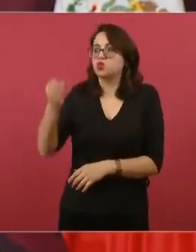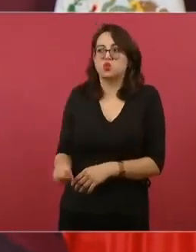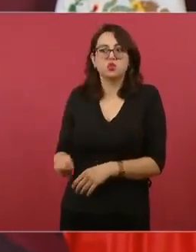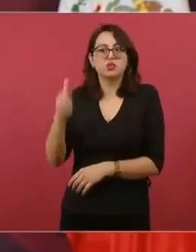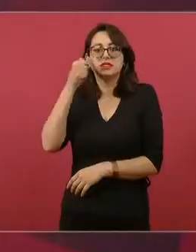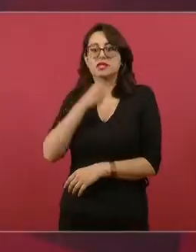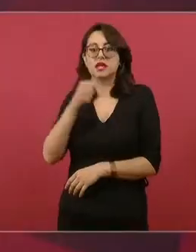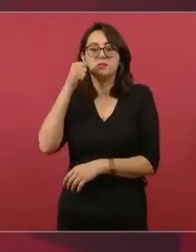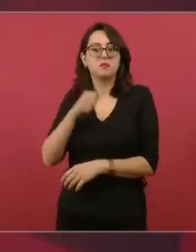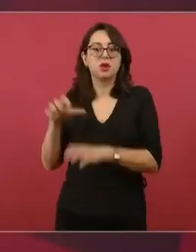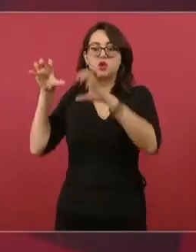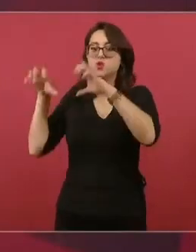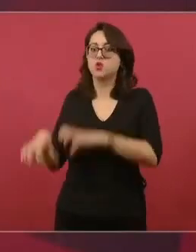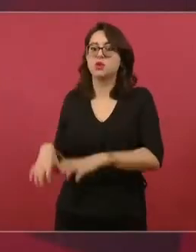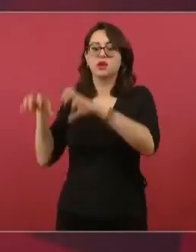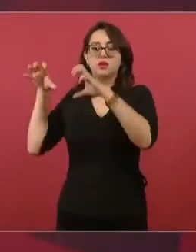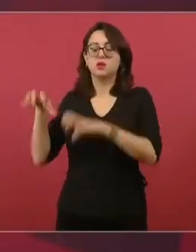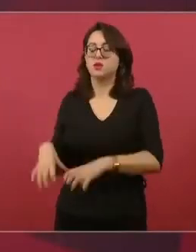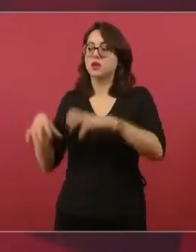Y si no